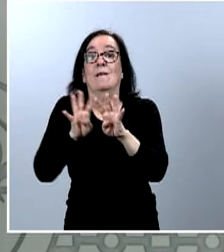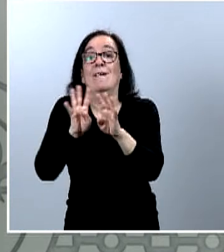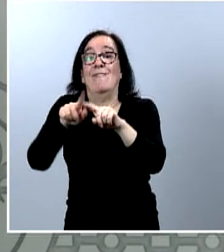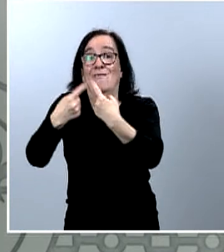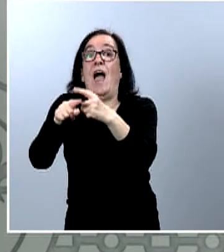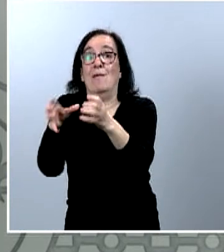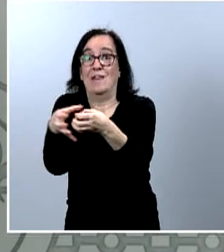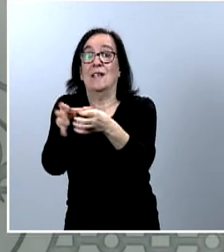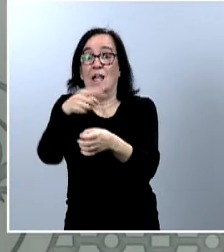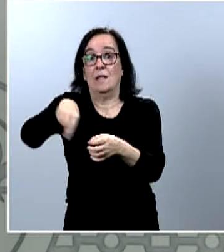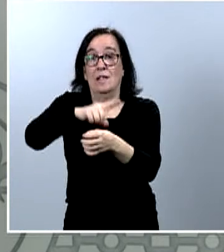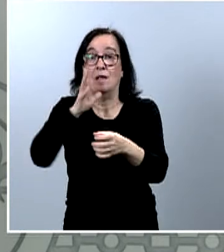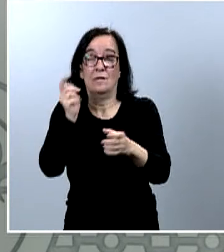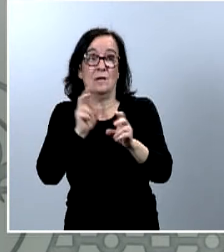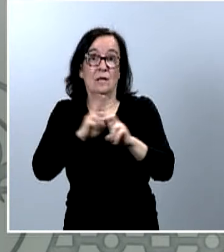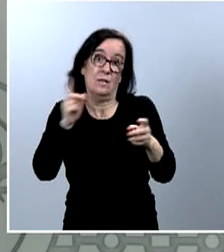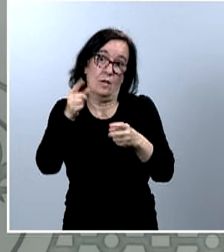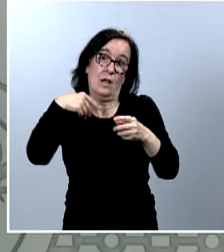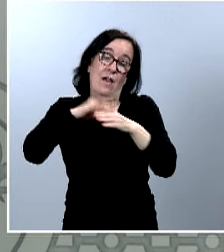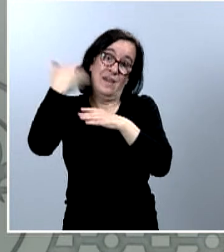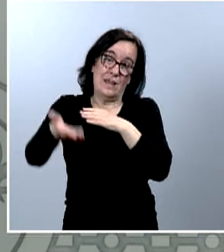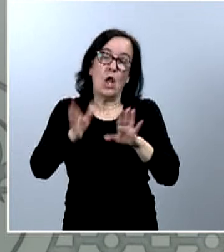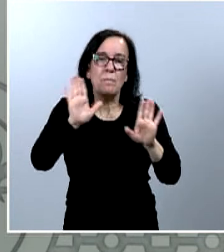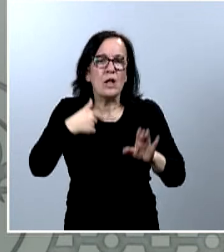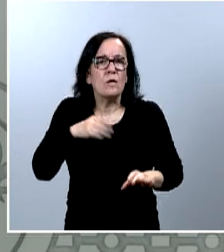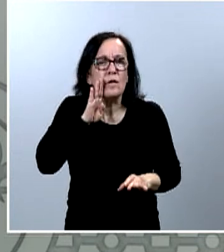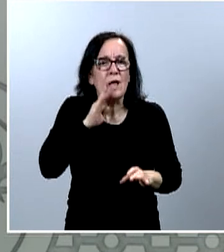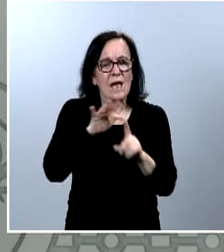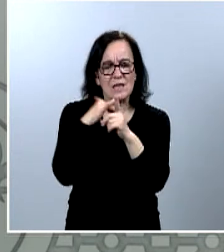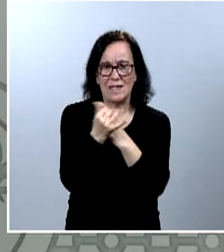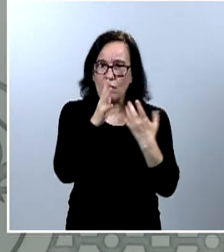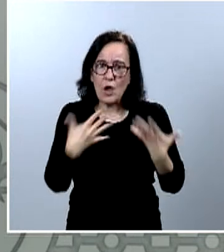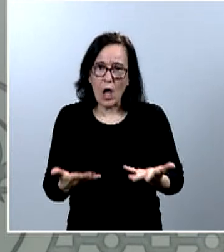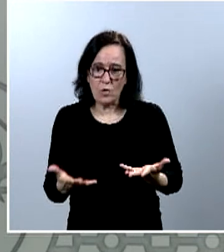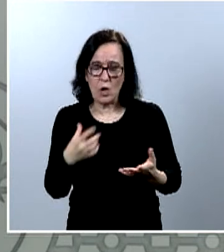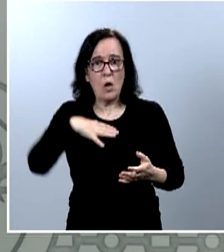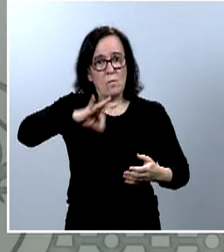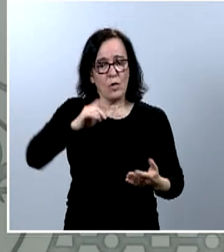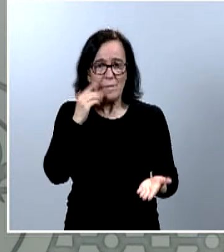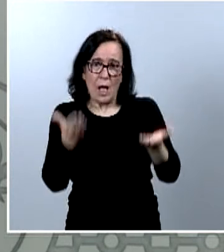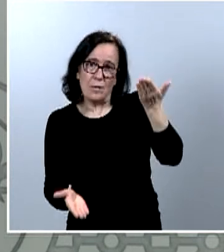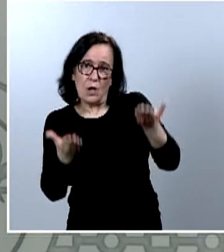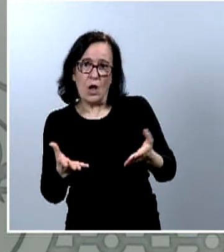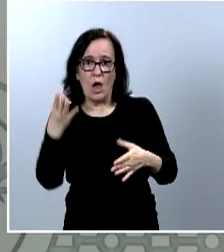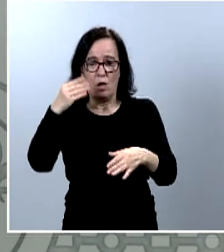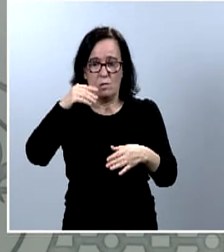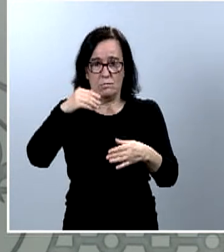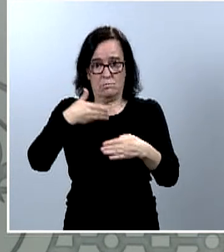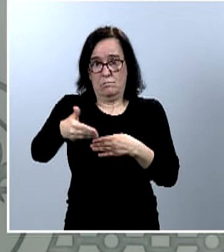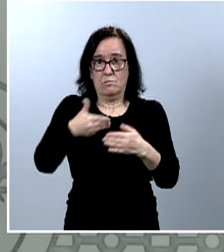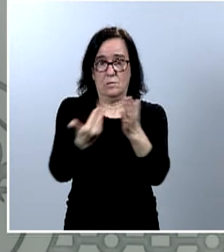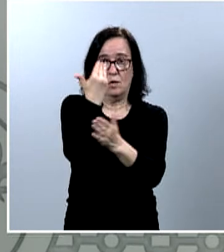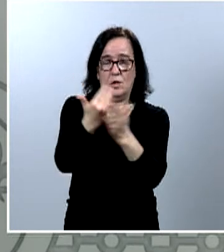manera a partir de la entrada de algún caso externo. Pero como les digo, la situación actual, cuando podamos valorarla dentro de unos días, es